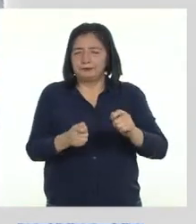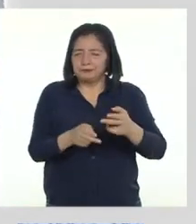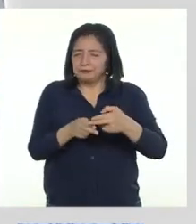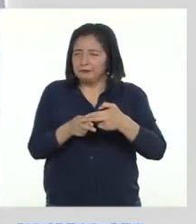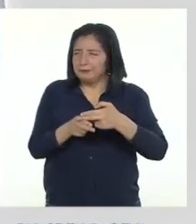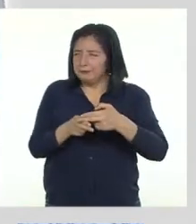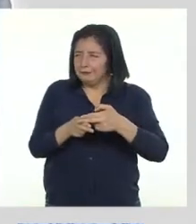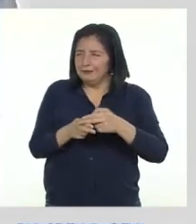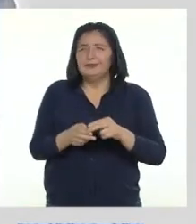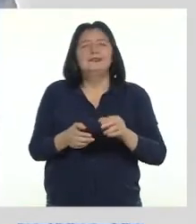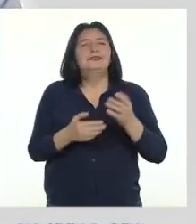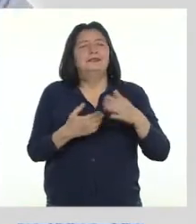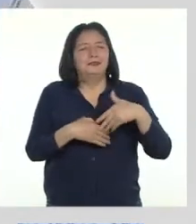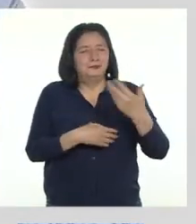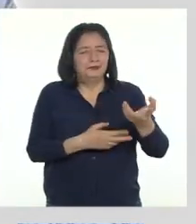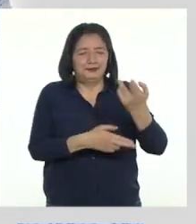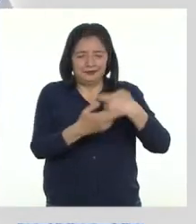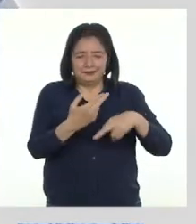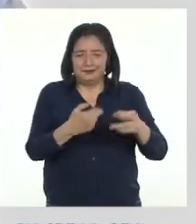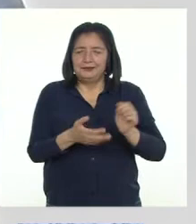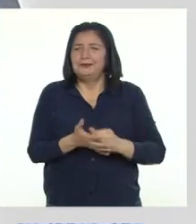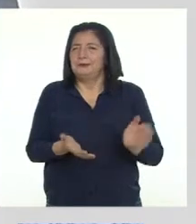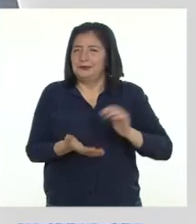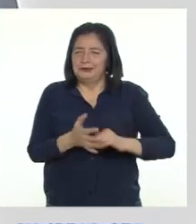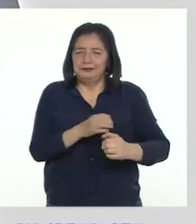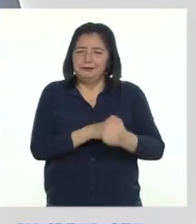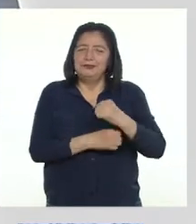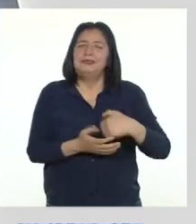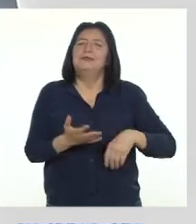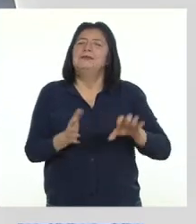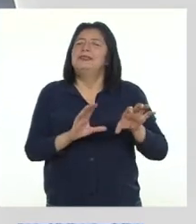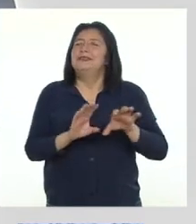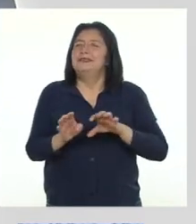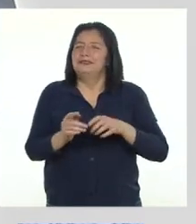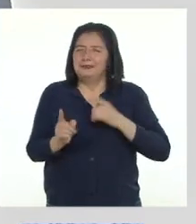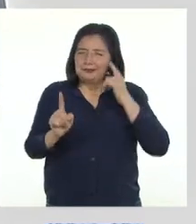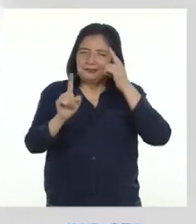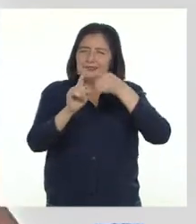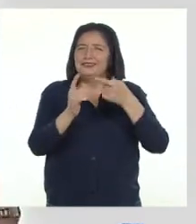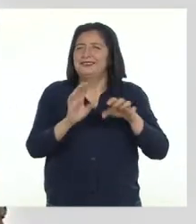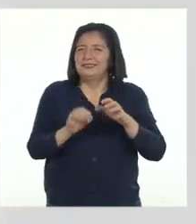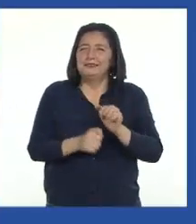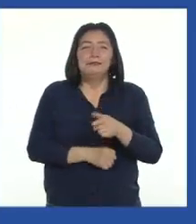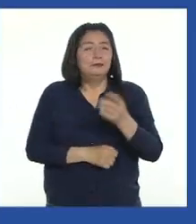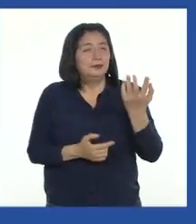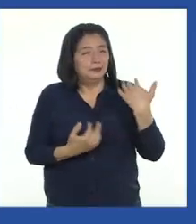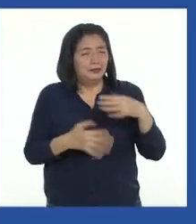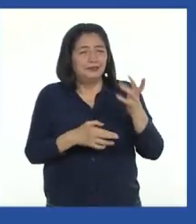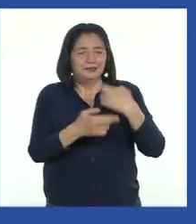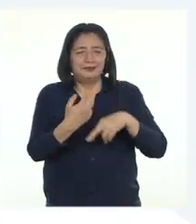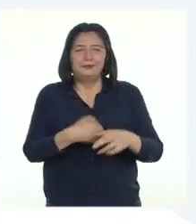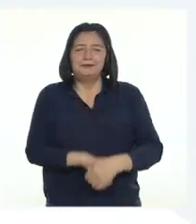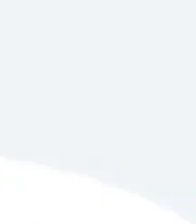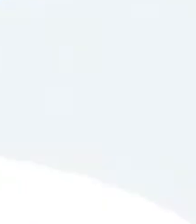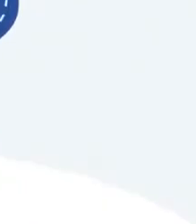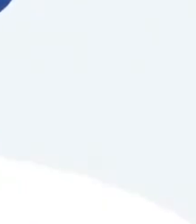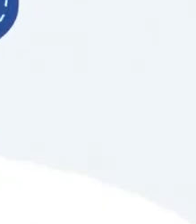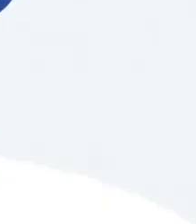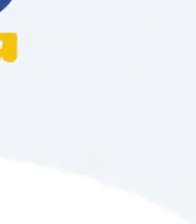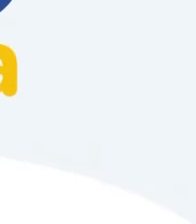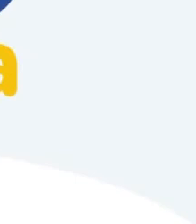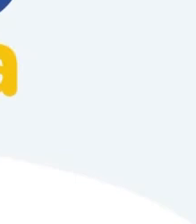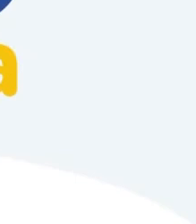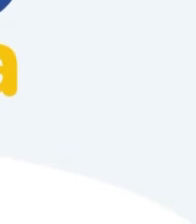muy chiquitita y regresaremos recargados para revisar nuestros retos. ¡Ya volvemos!